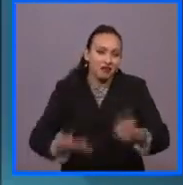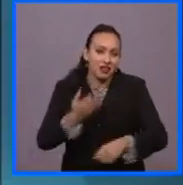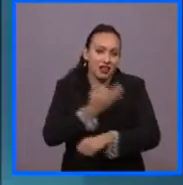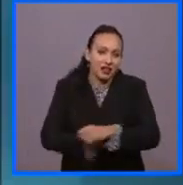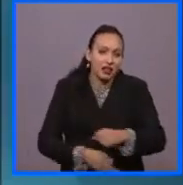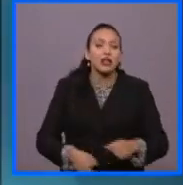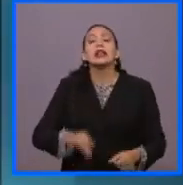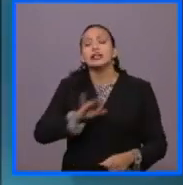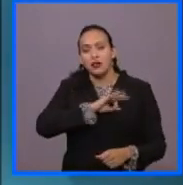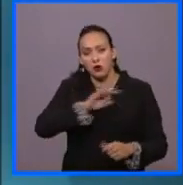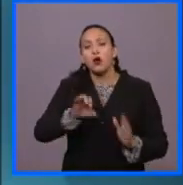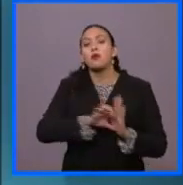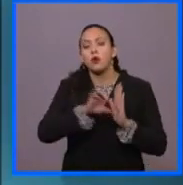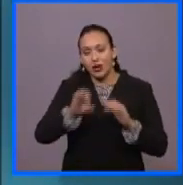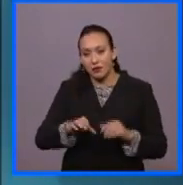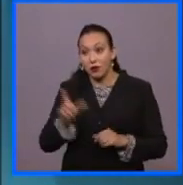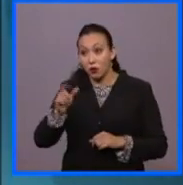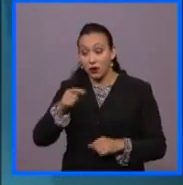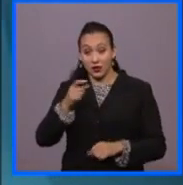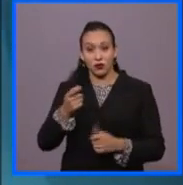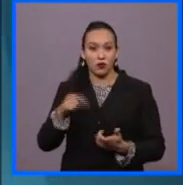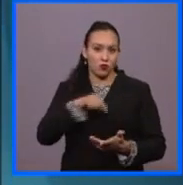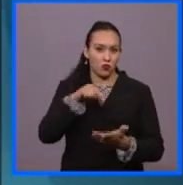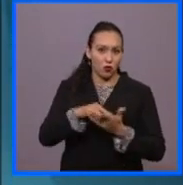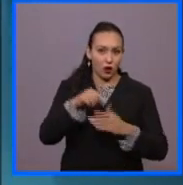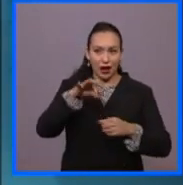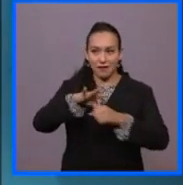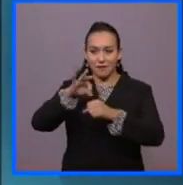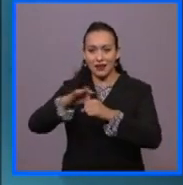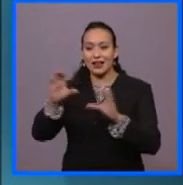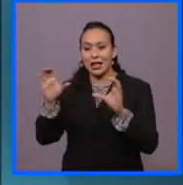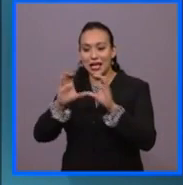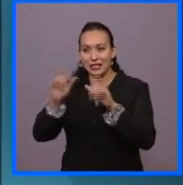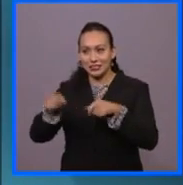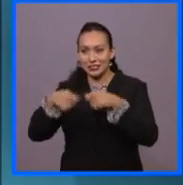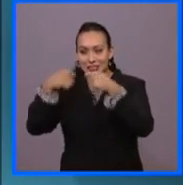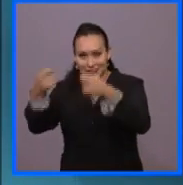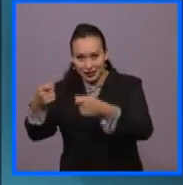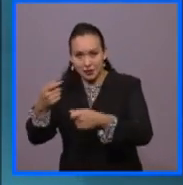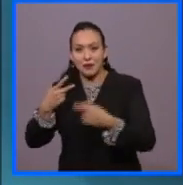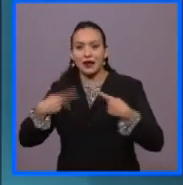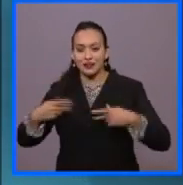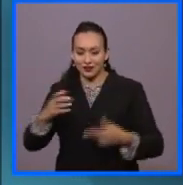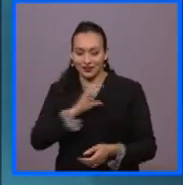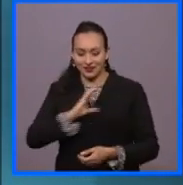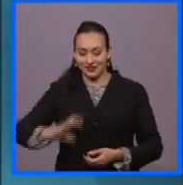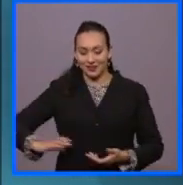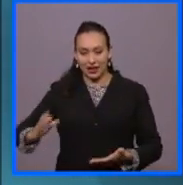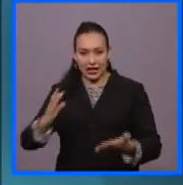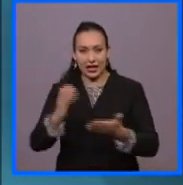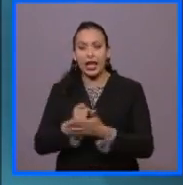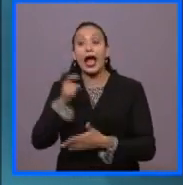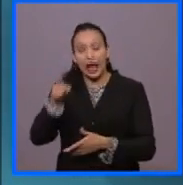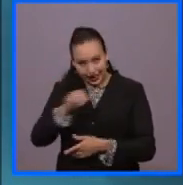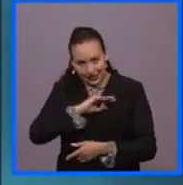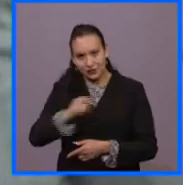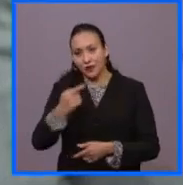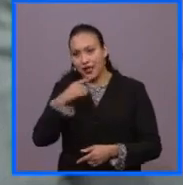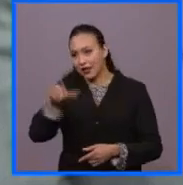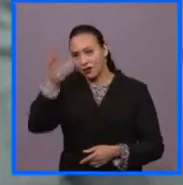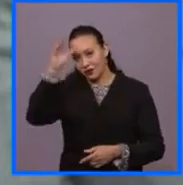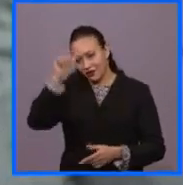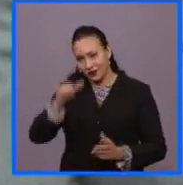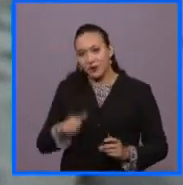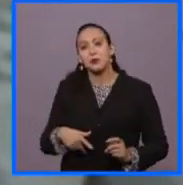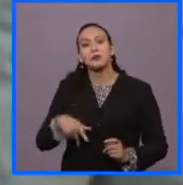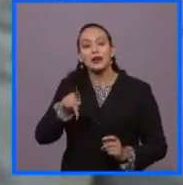el acta de cómputo de entidad federativa o la declaración de validez y el otorgamiento de las constancias de mayoría,